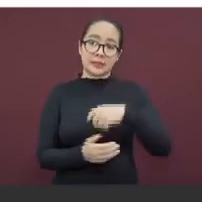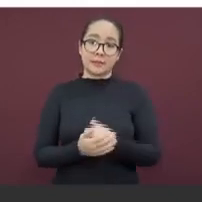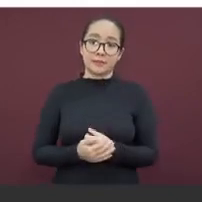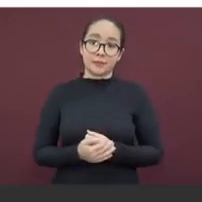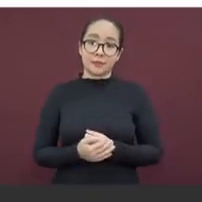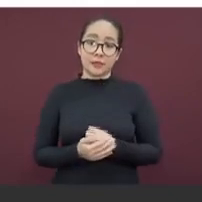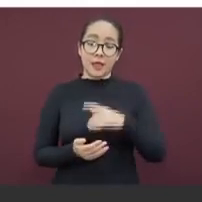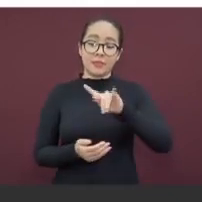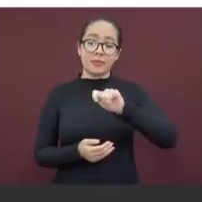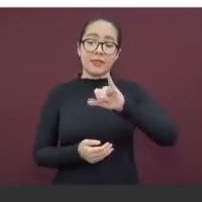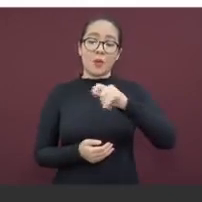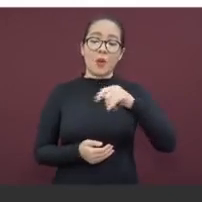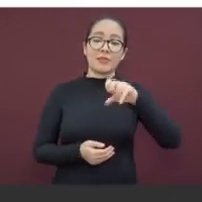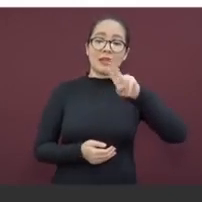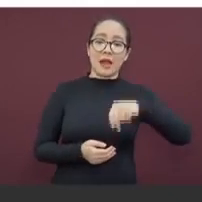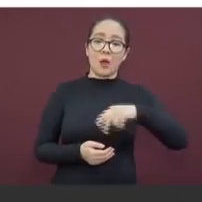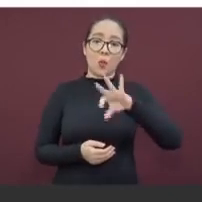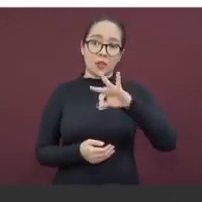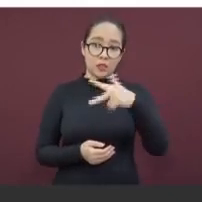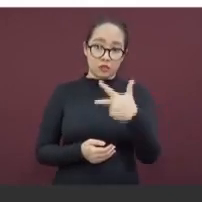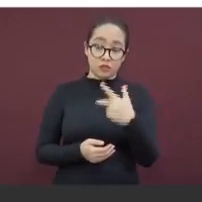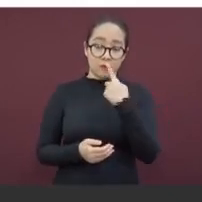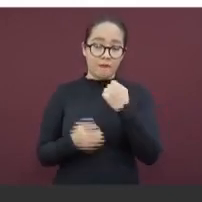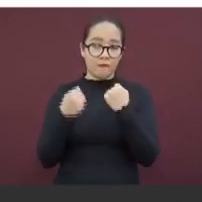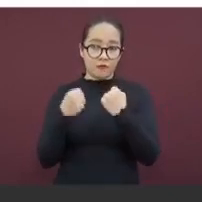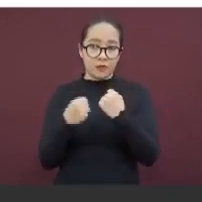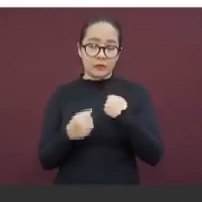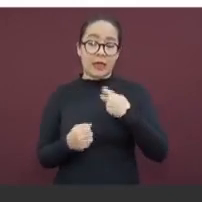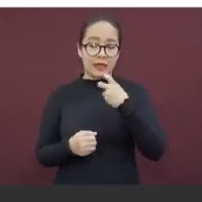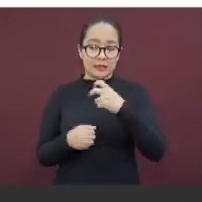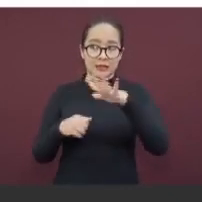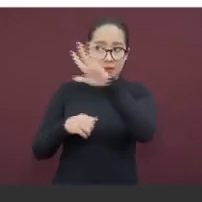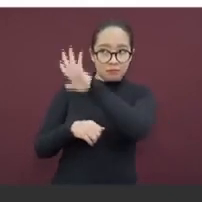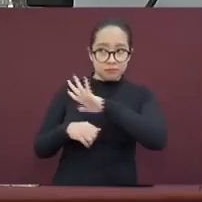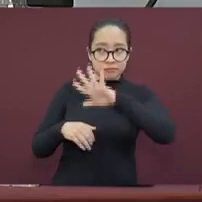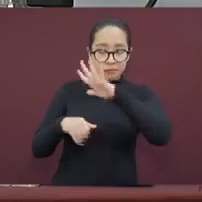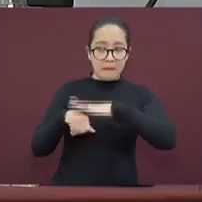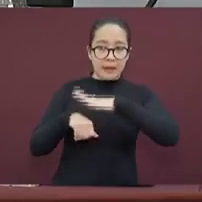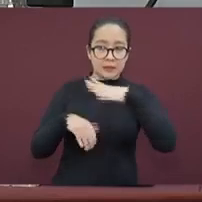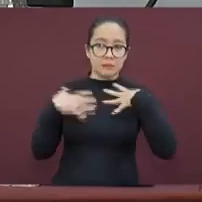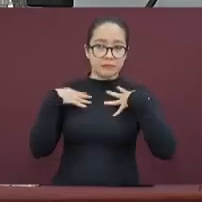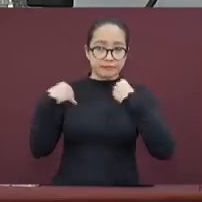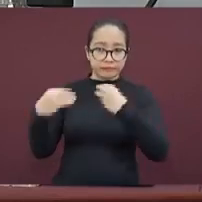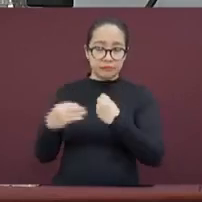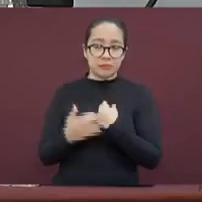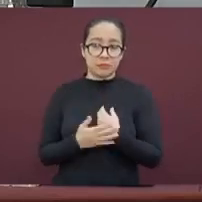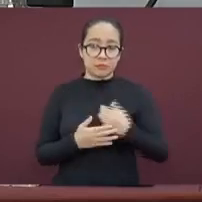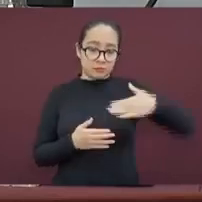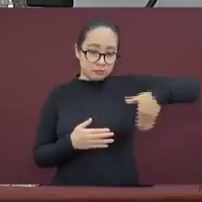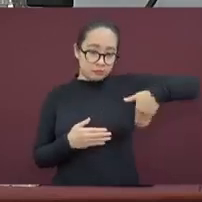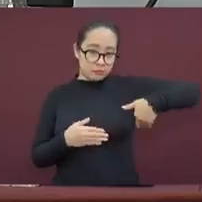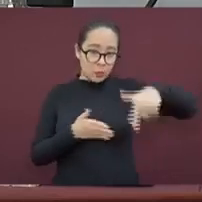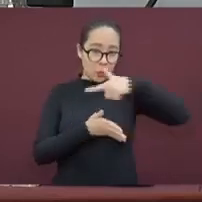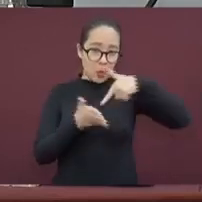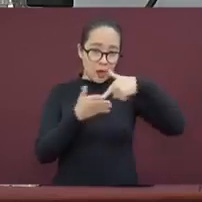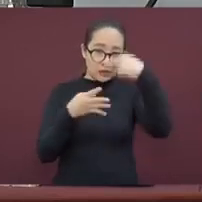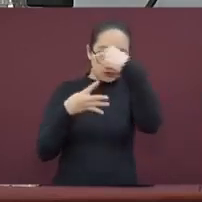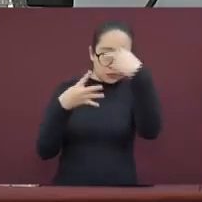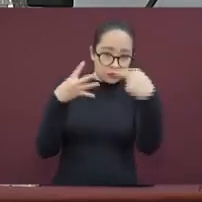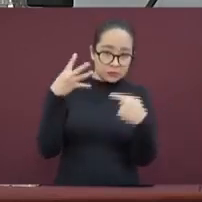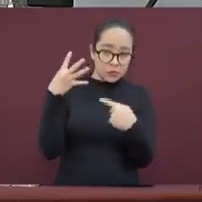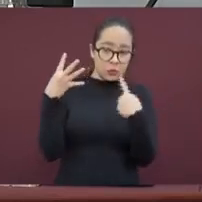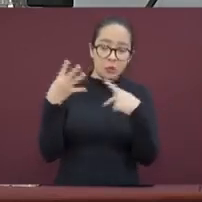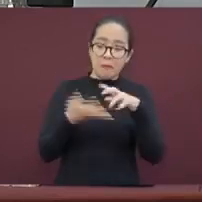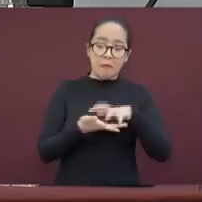intenso tihuatlán con 48 la de mayor actividad en esa zona en su mayoría municipios los